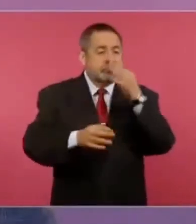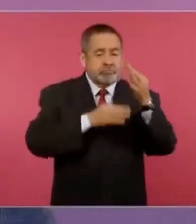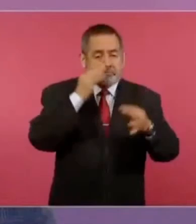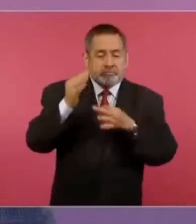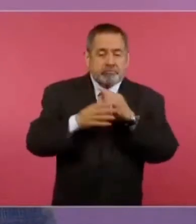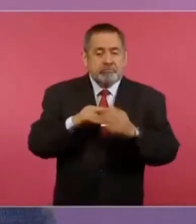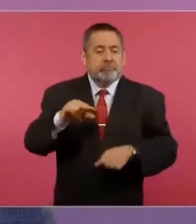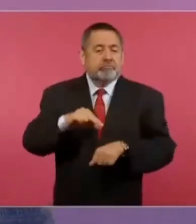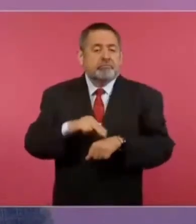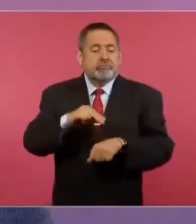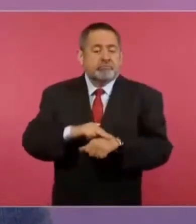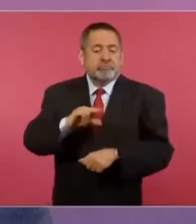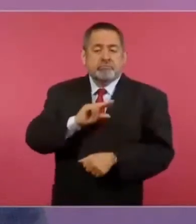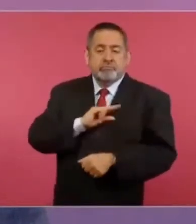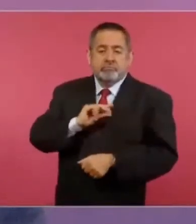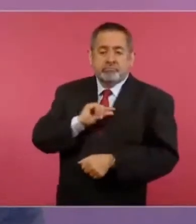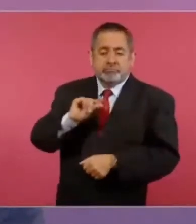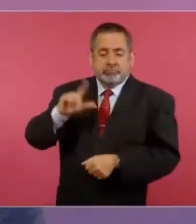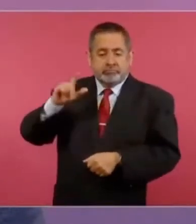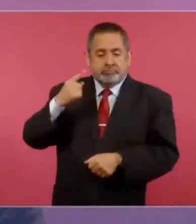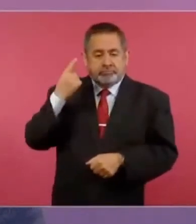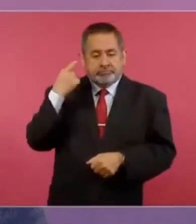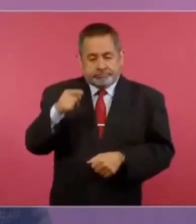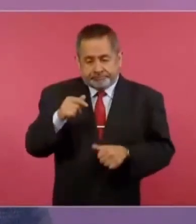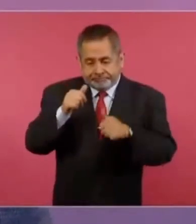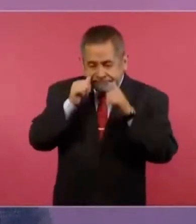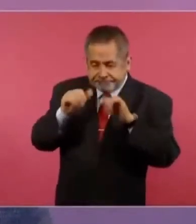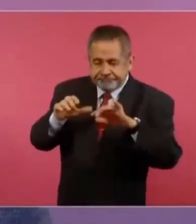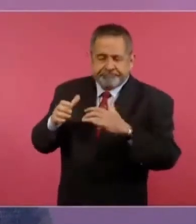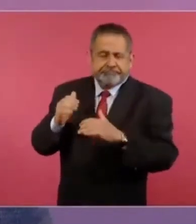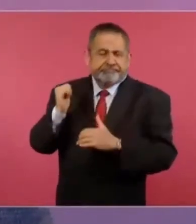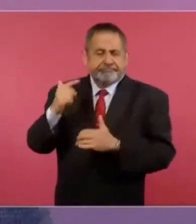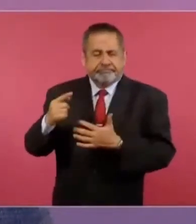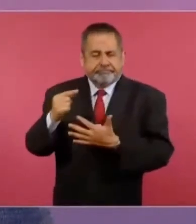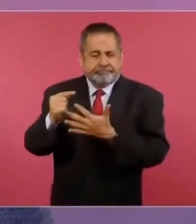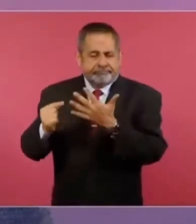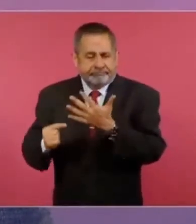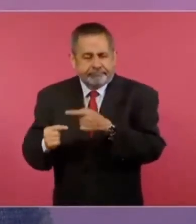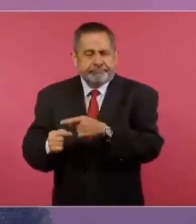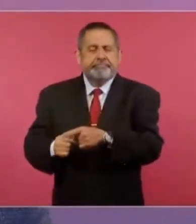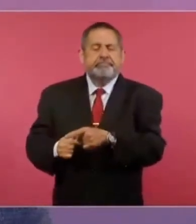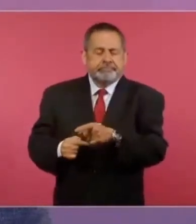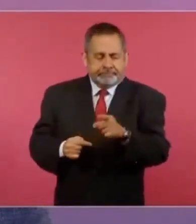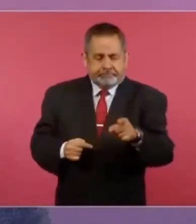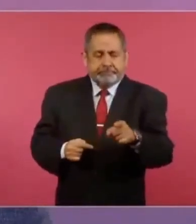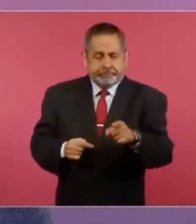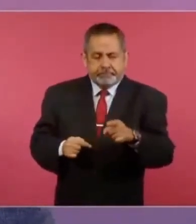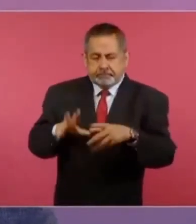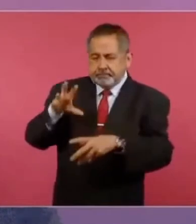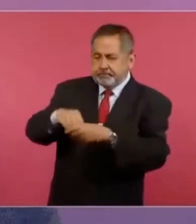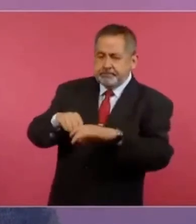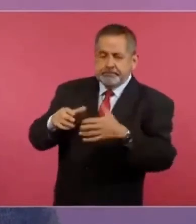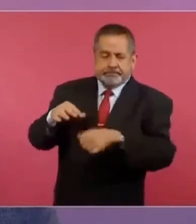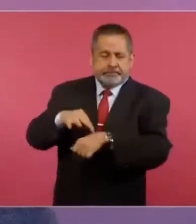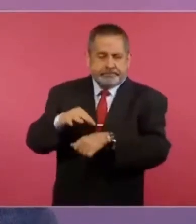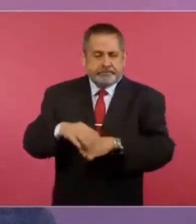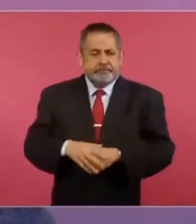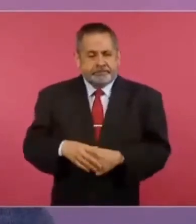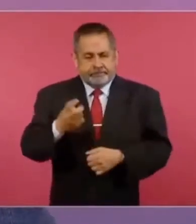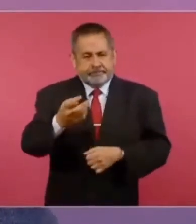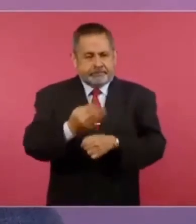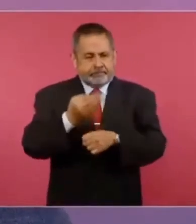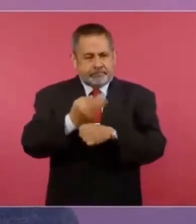médicos especialistas para atender precisamente esta área de la medicina. Esto es lo